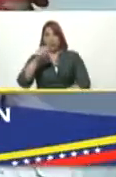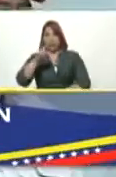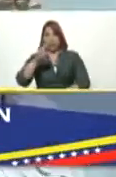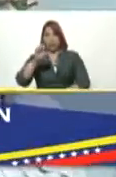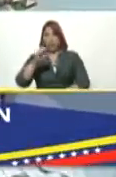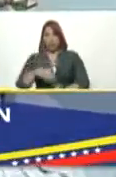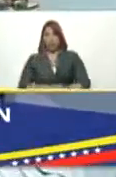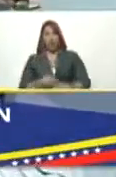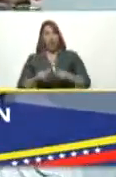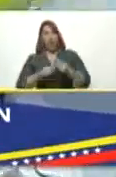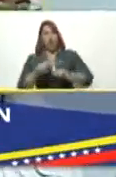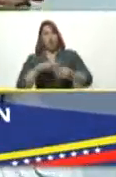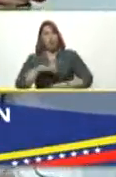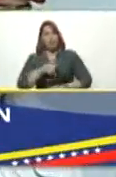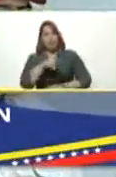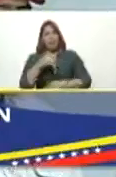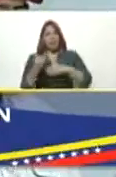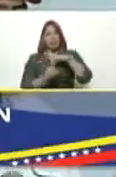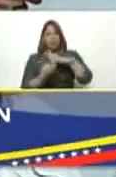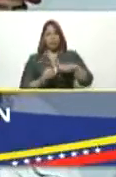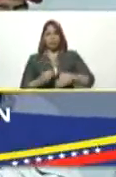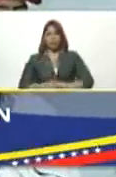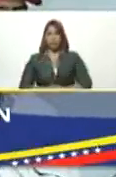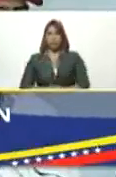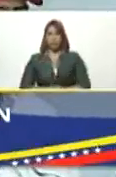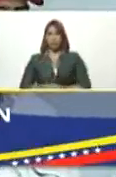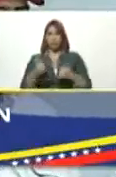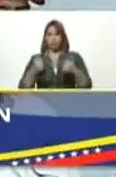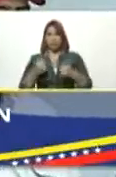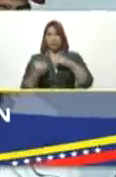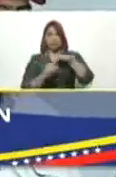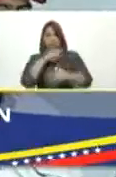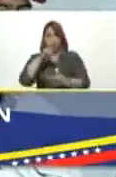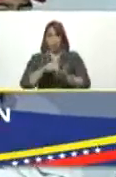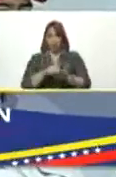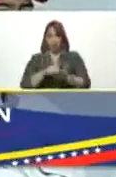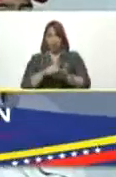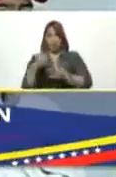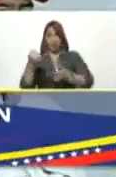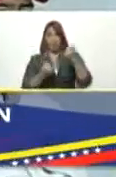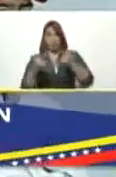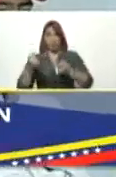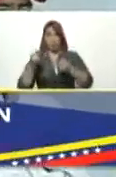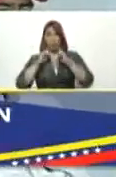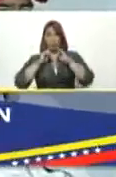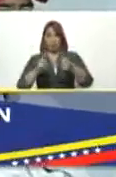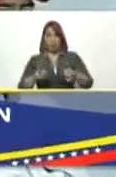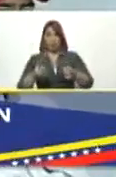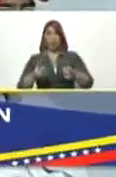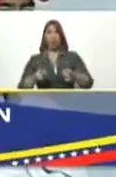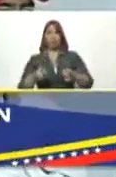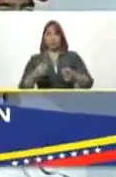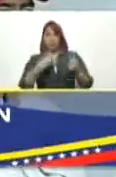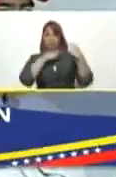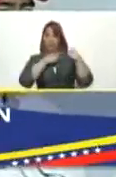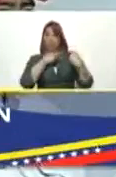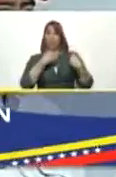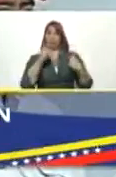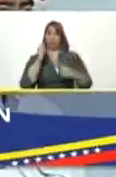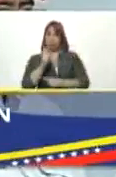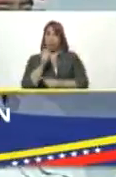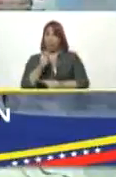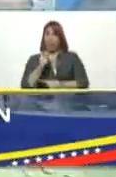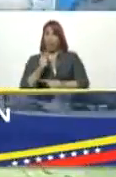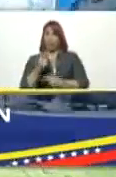INTT? Bueno, el Instituto Nacional de Transporte Terrestre es el encargado de las tareas que acabo de dar. Reverol,